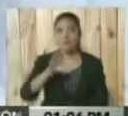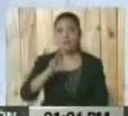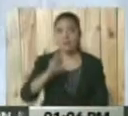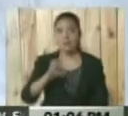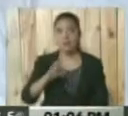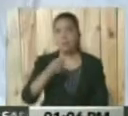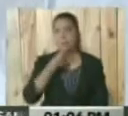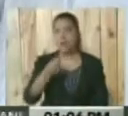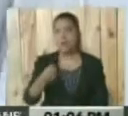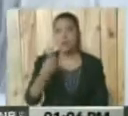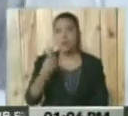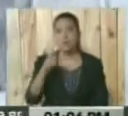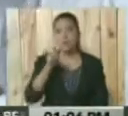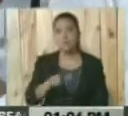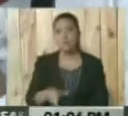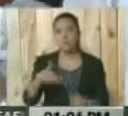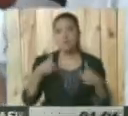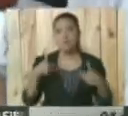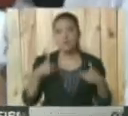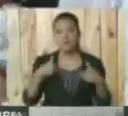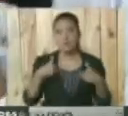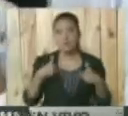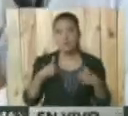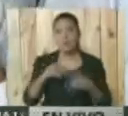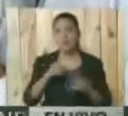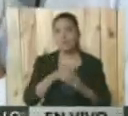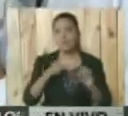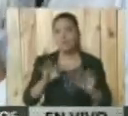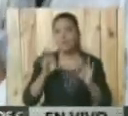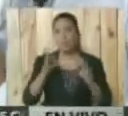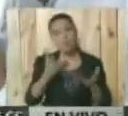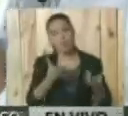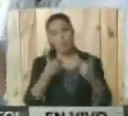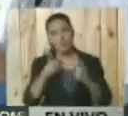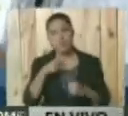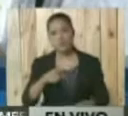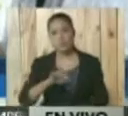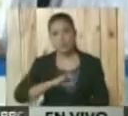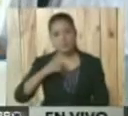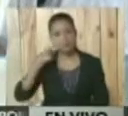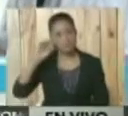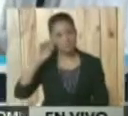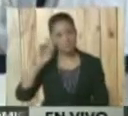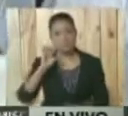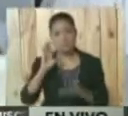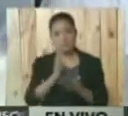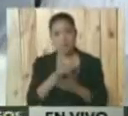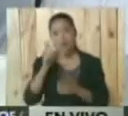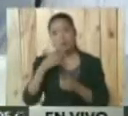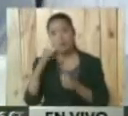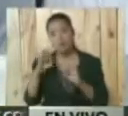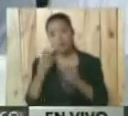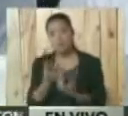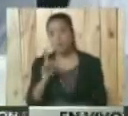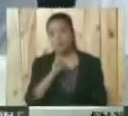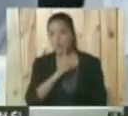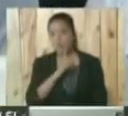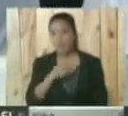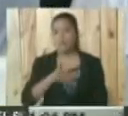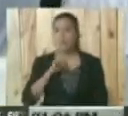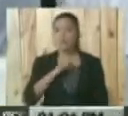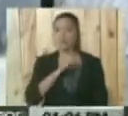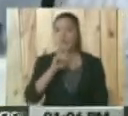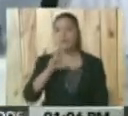Vamos a comenzar justamente con una de las víctimas. En tu caso, cuéntame, ¿tu identidad fue usurpada? ¿Algún familiar? ¿Tu nombre, por favor? Fíjate, mi nombre es